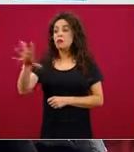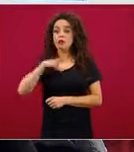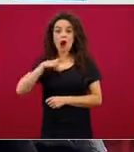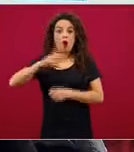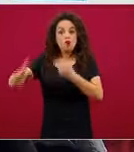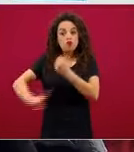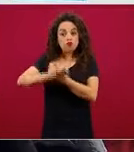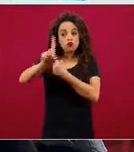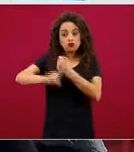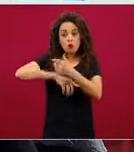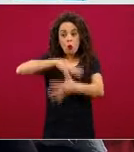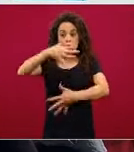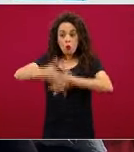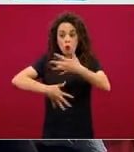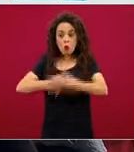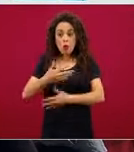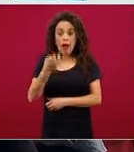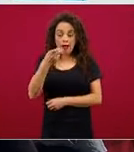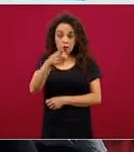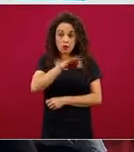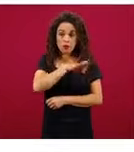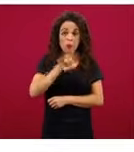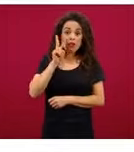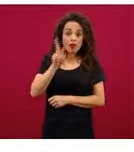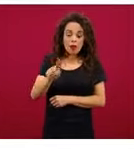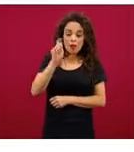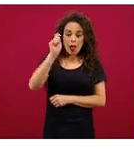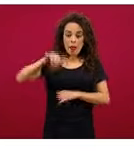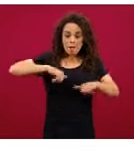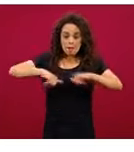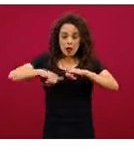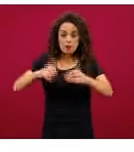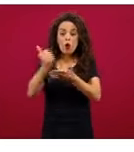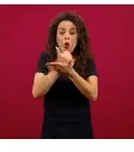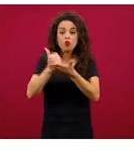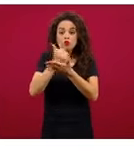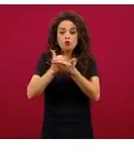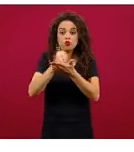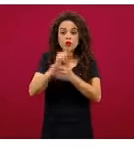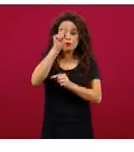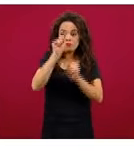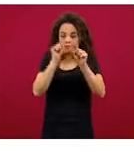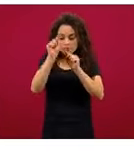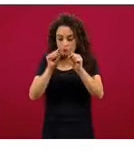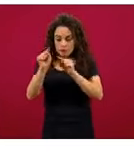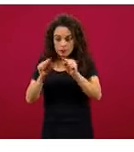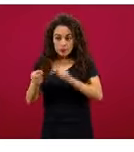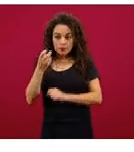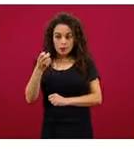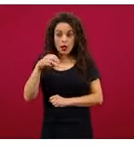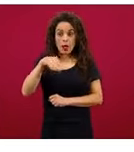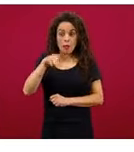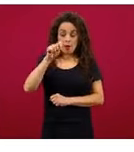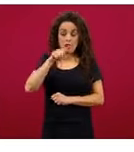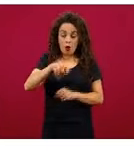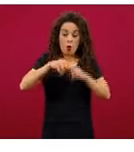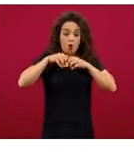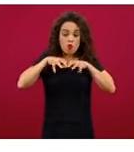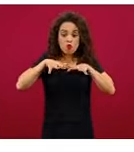lo pueden ver aquí, los puntos azules representan los MTs desplegados en un momento